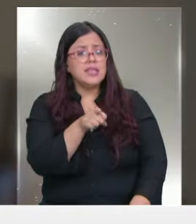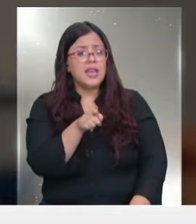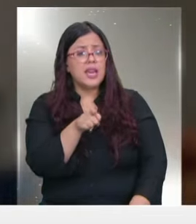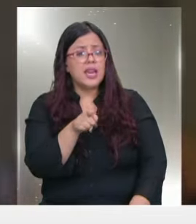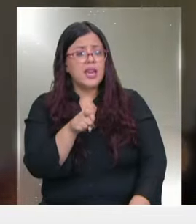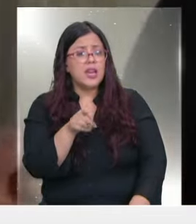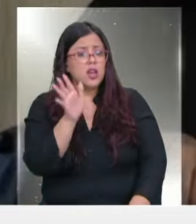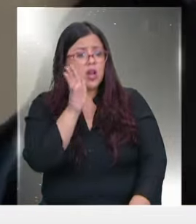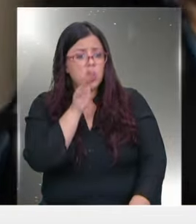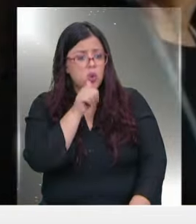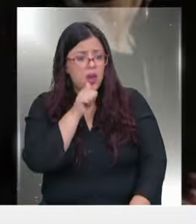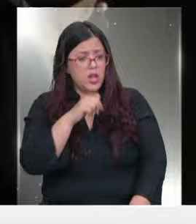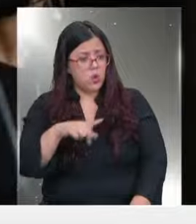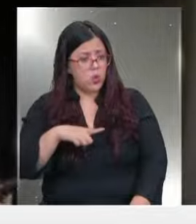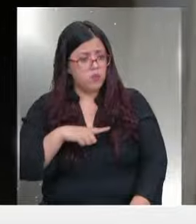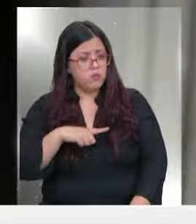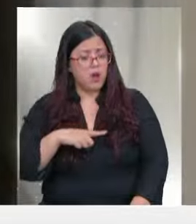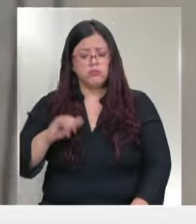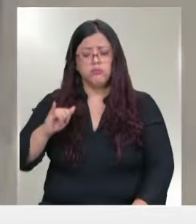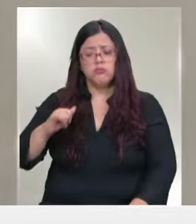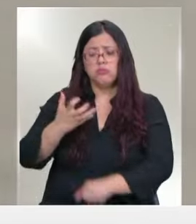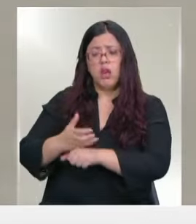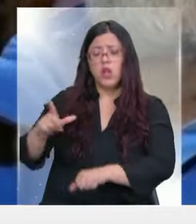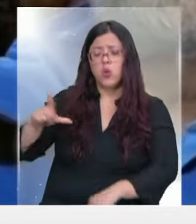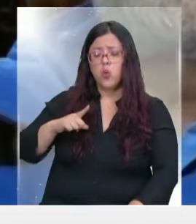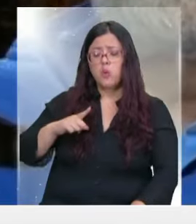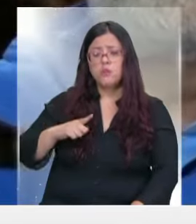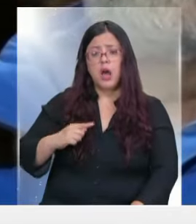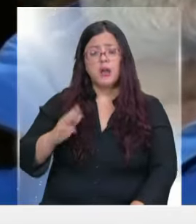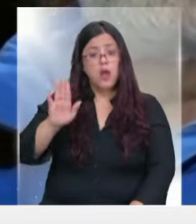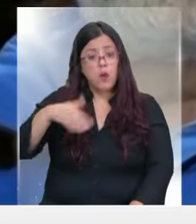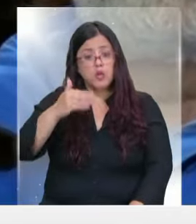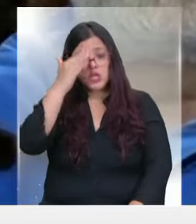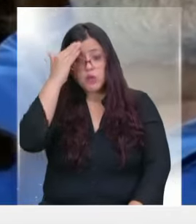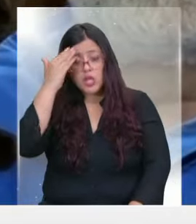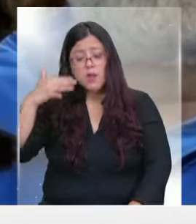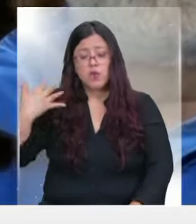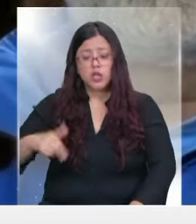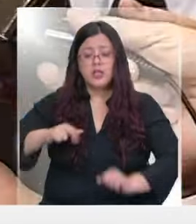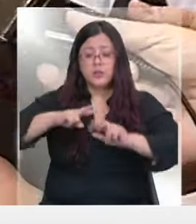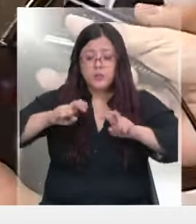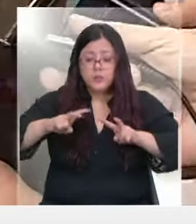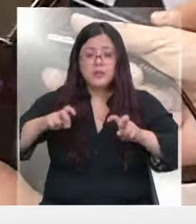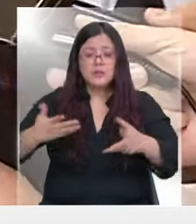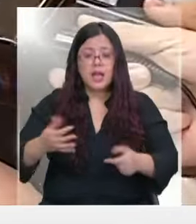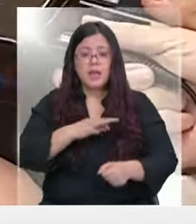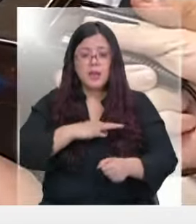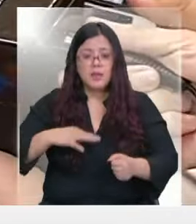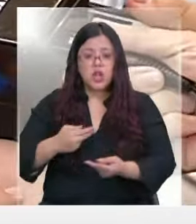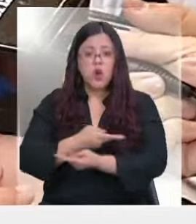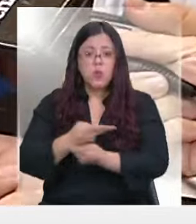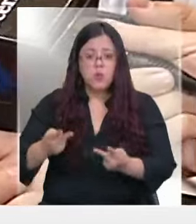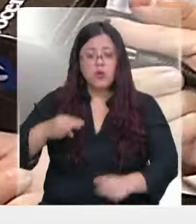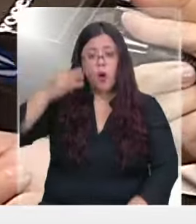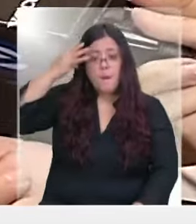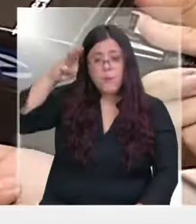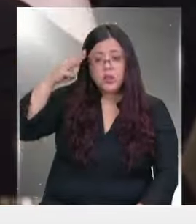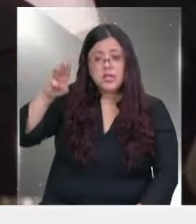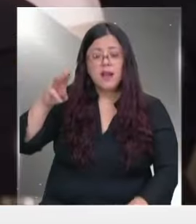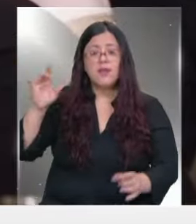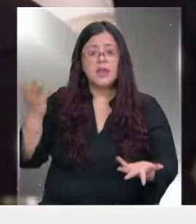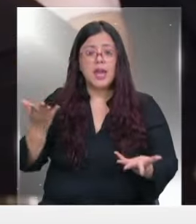No. Los próximos días serán cruciales para la investigación del Ministerio Público. Manuel Monsalve